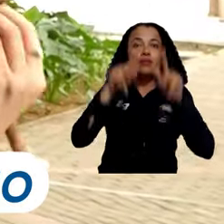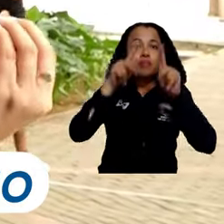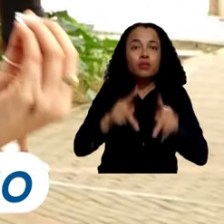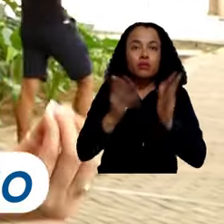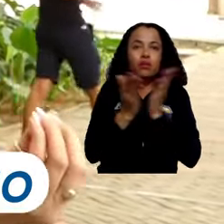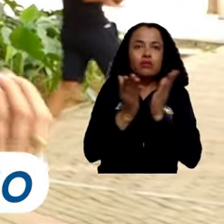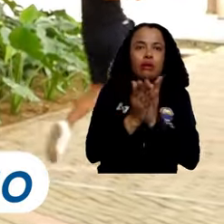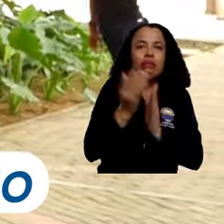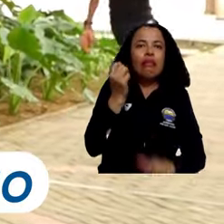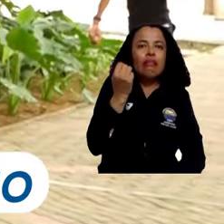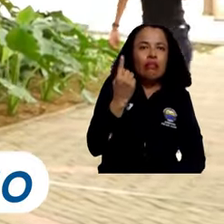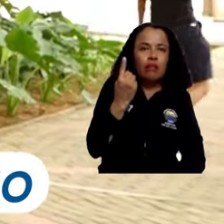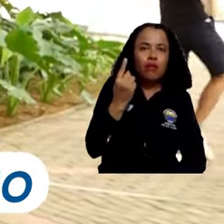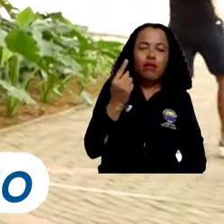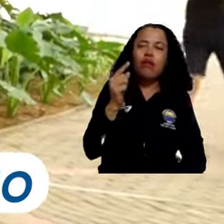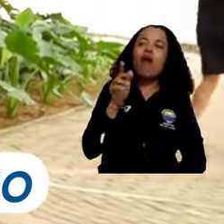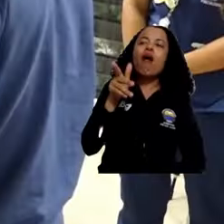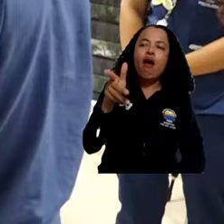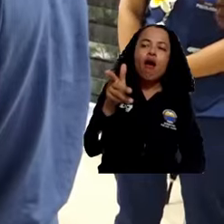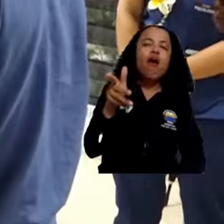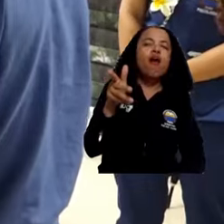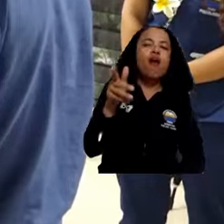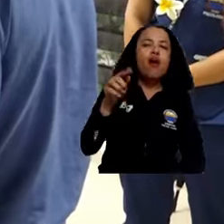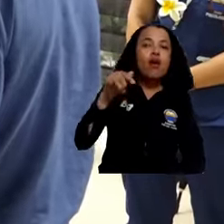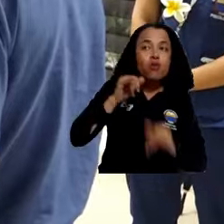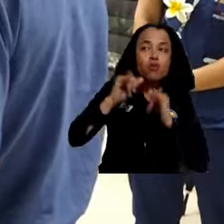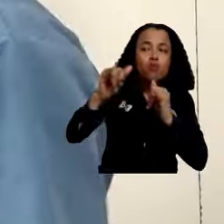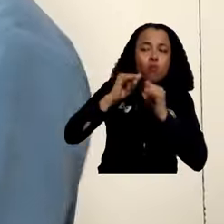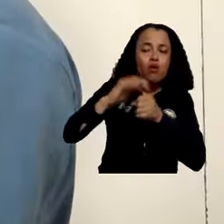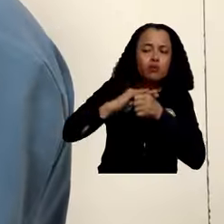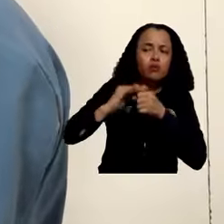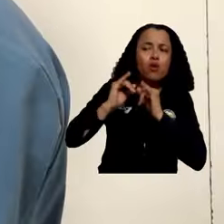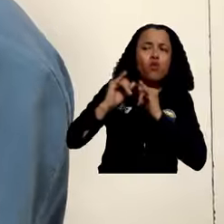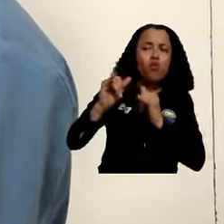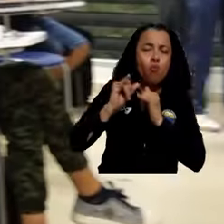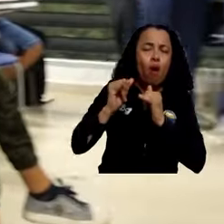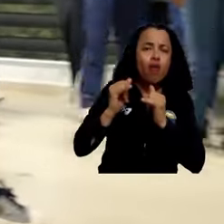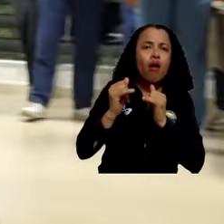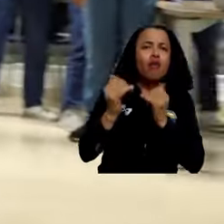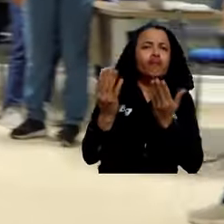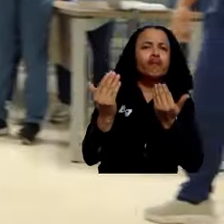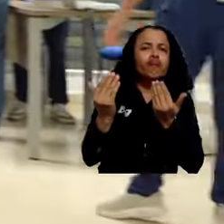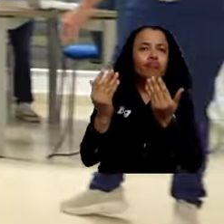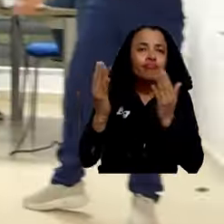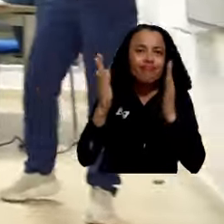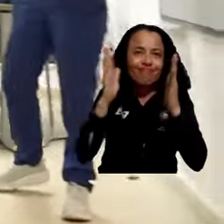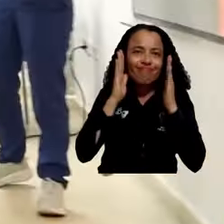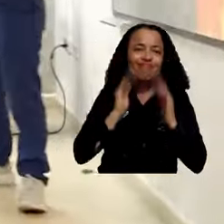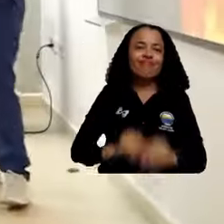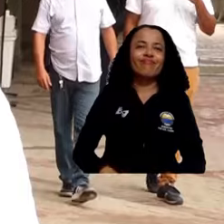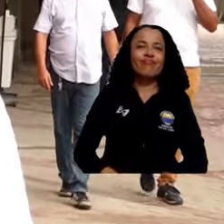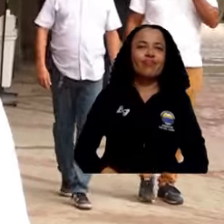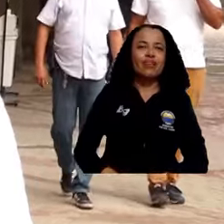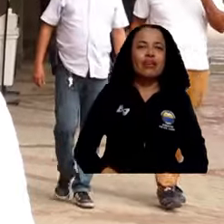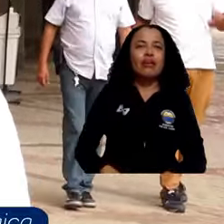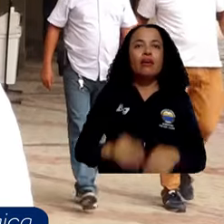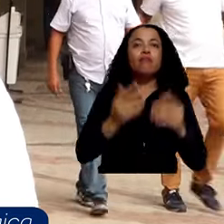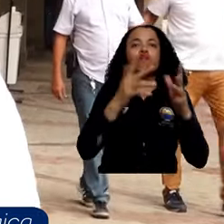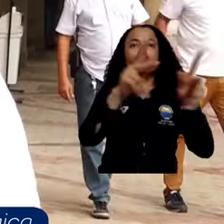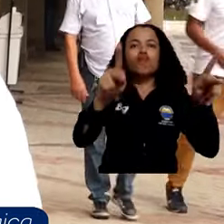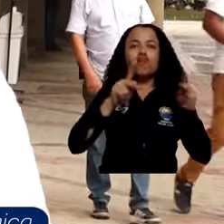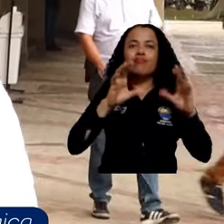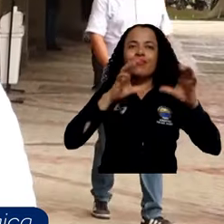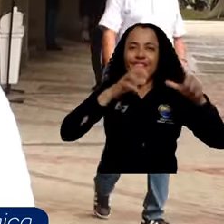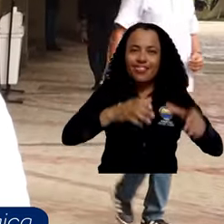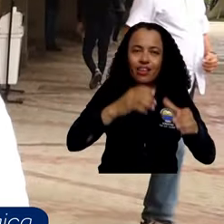De estudiante a estudiante facilita la llegada de la información, los hace sentir más cercanos, que hay personas en igual situación que ellos. Quisimos